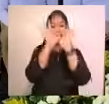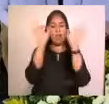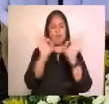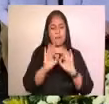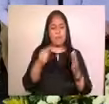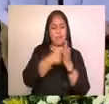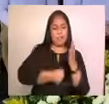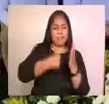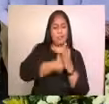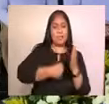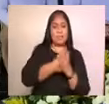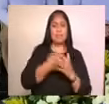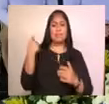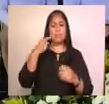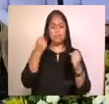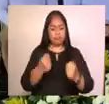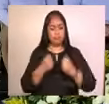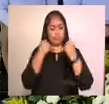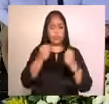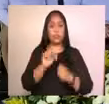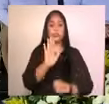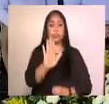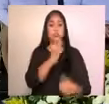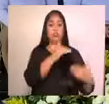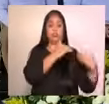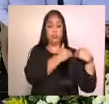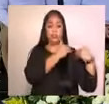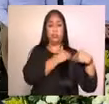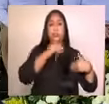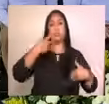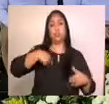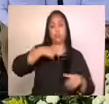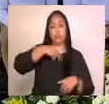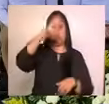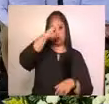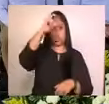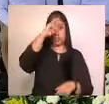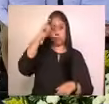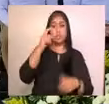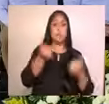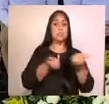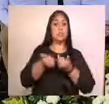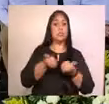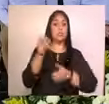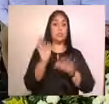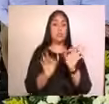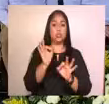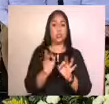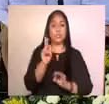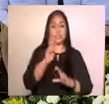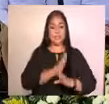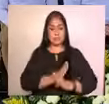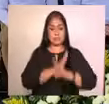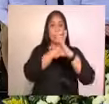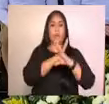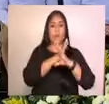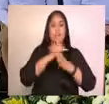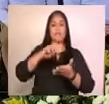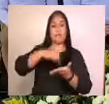para fortalecer lo que le compete a nuestras funciones en la administración de justicia y la seguridad de la